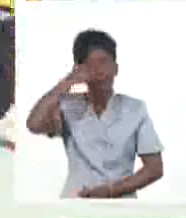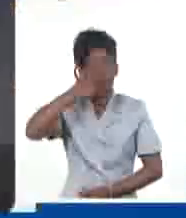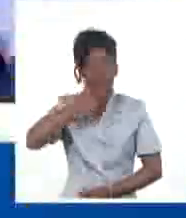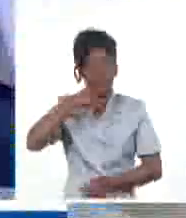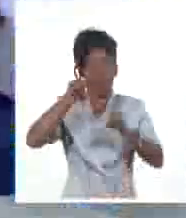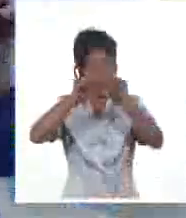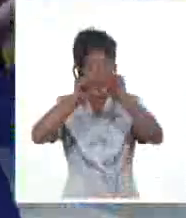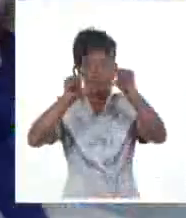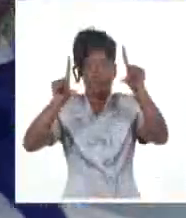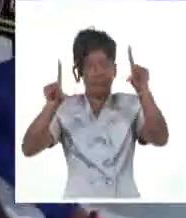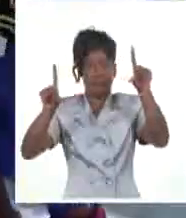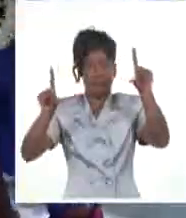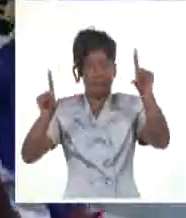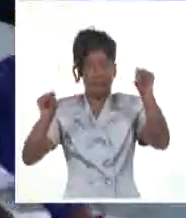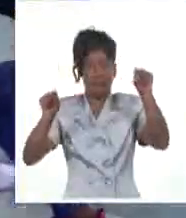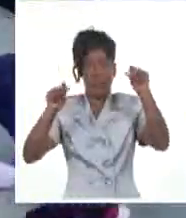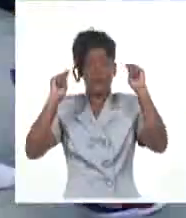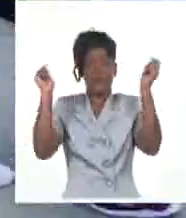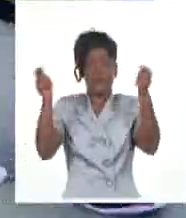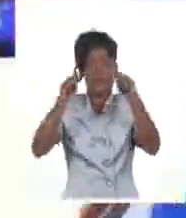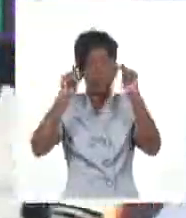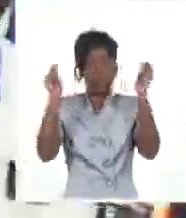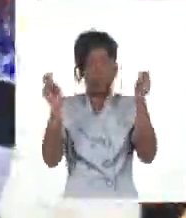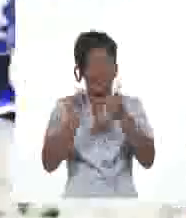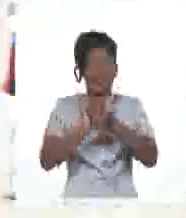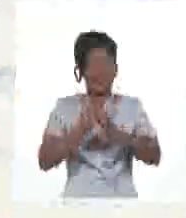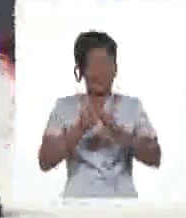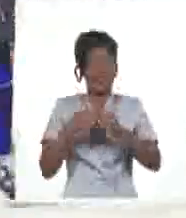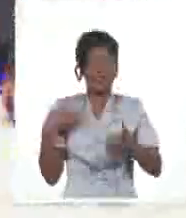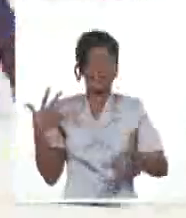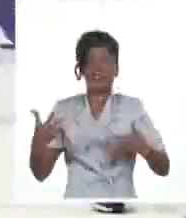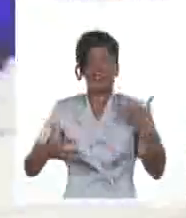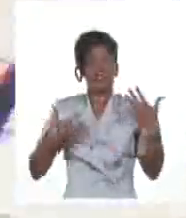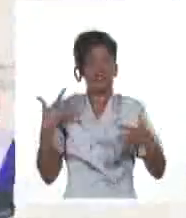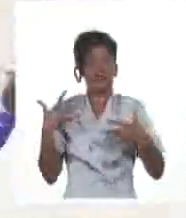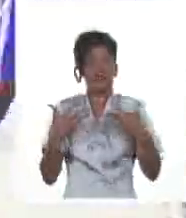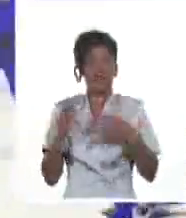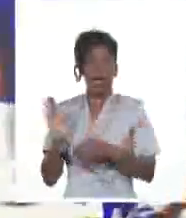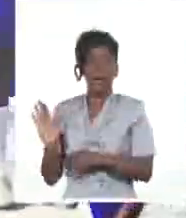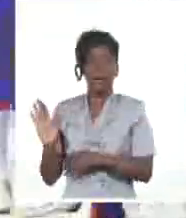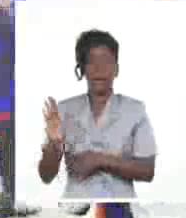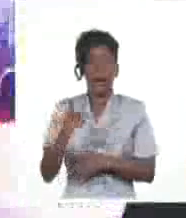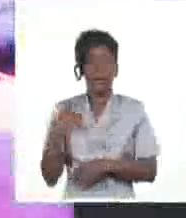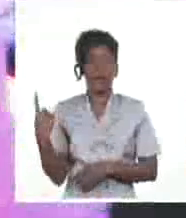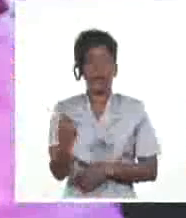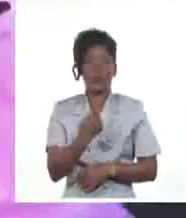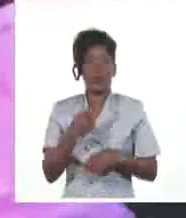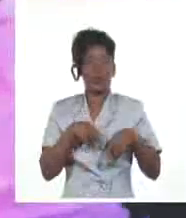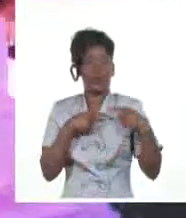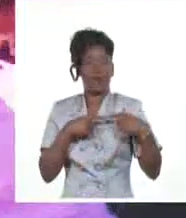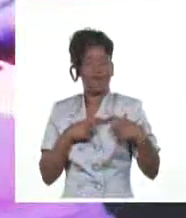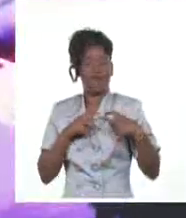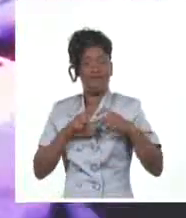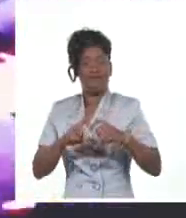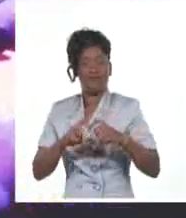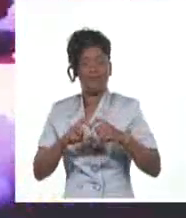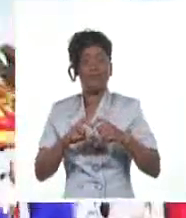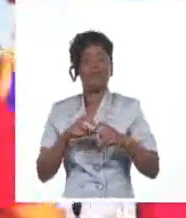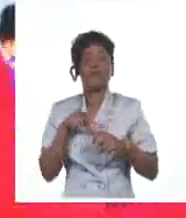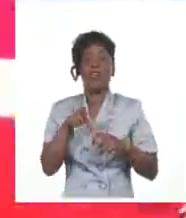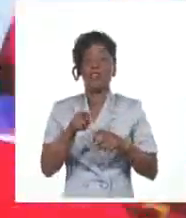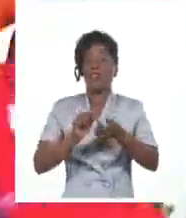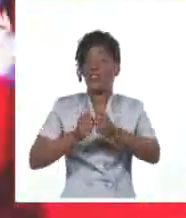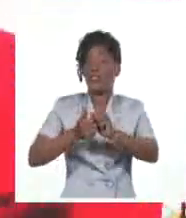país, Gran Festival Deportivo Recreativo. ¡Vamos con todo! Regalo del Inder a los